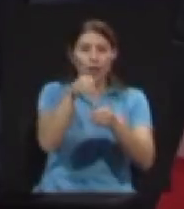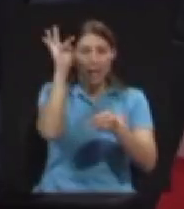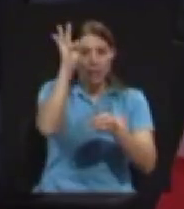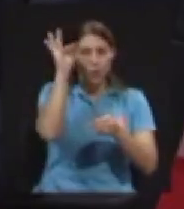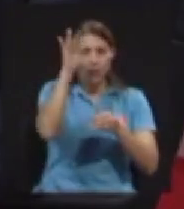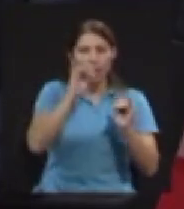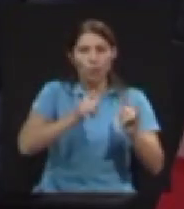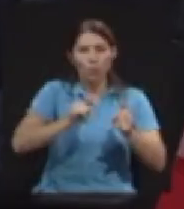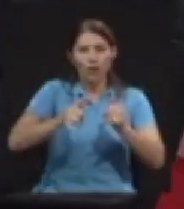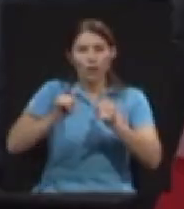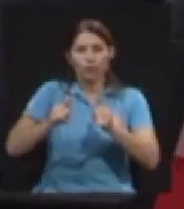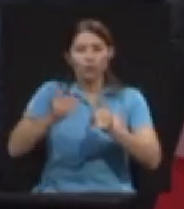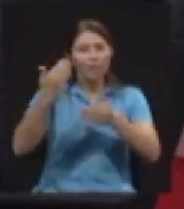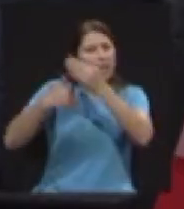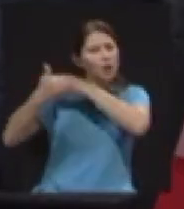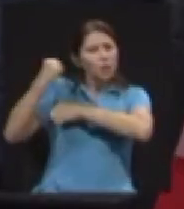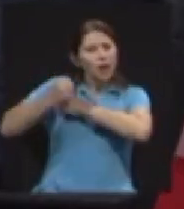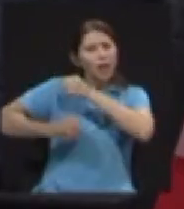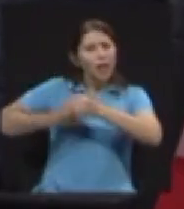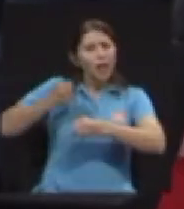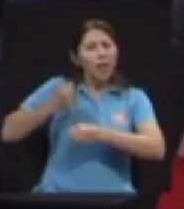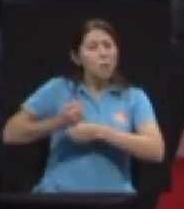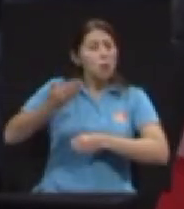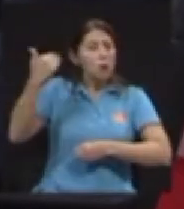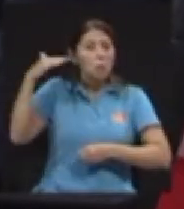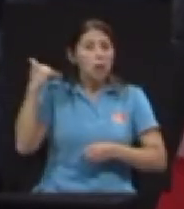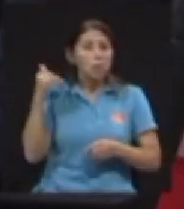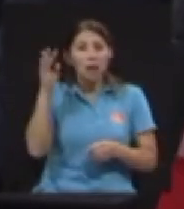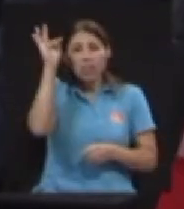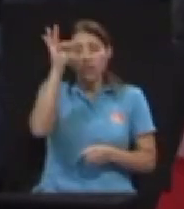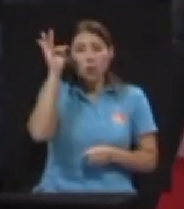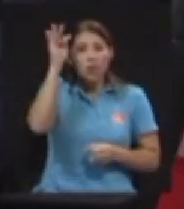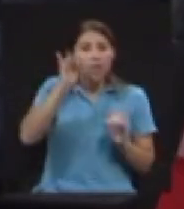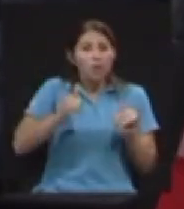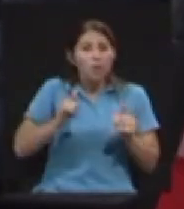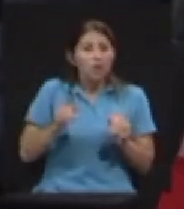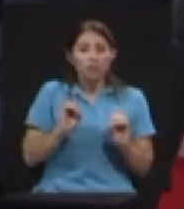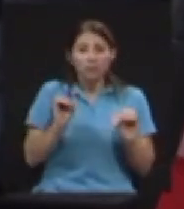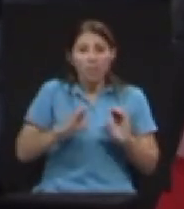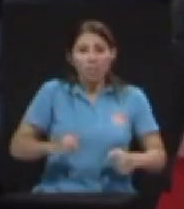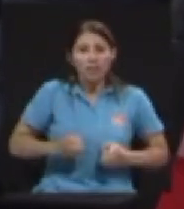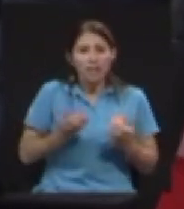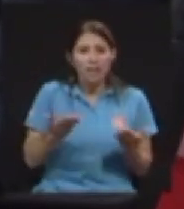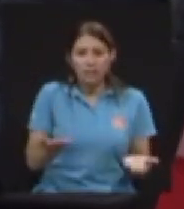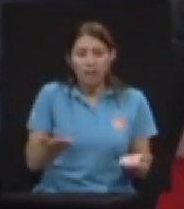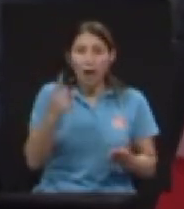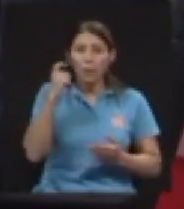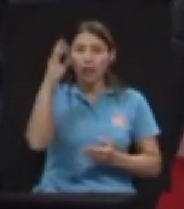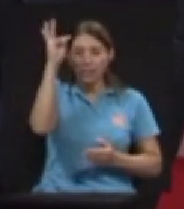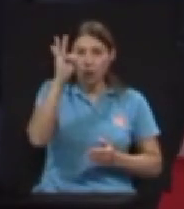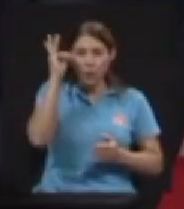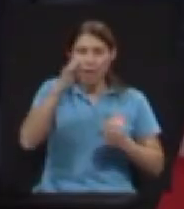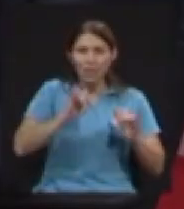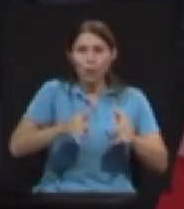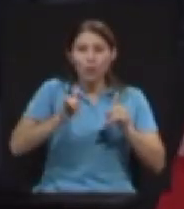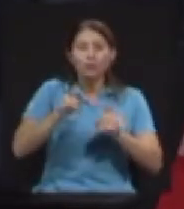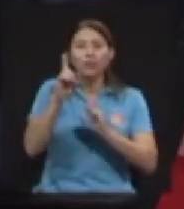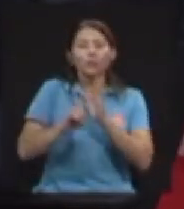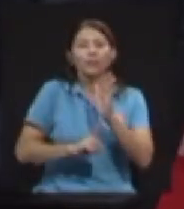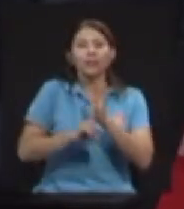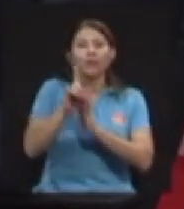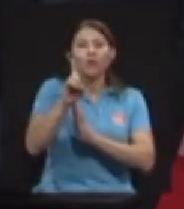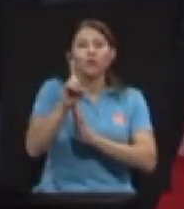época en donde se desarrollaron, en donde la teoría de juegos ni siquiera existía, porque la teoría de juegos es un desarrollo de la segunda mitad del siglo pasado.